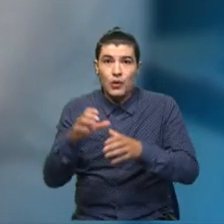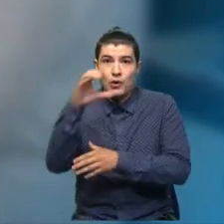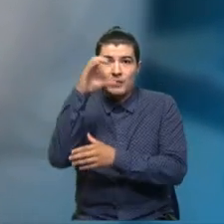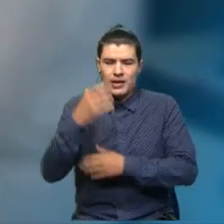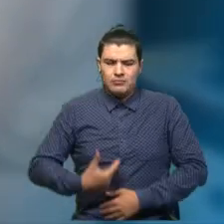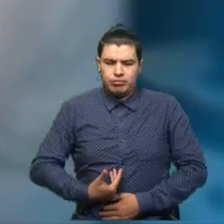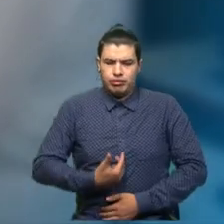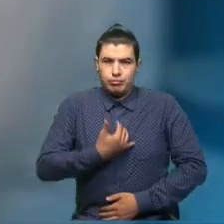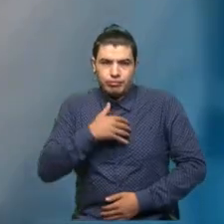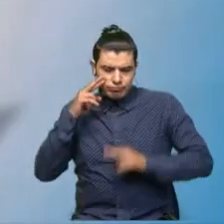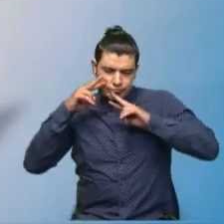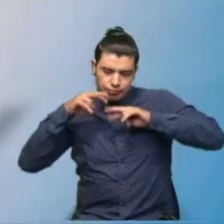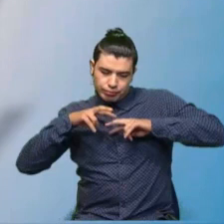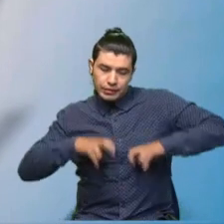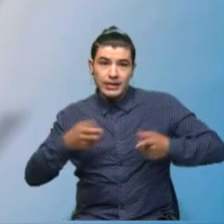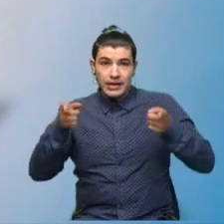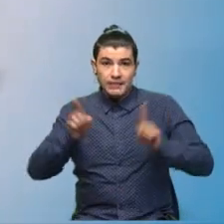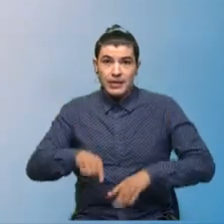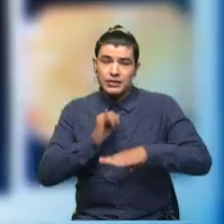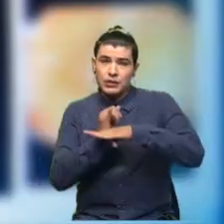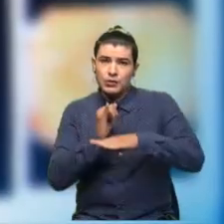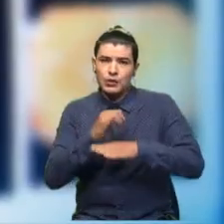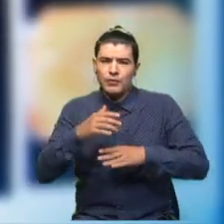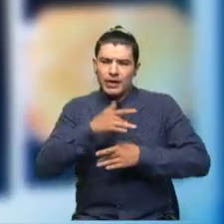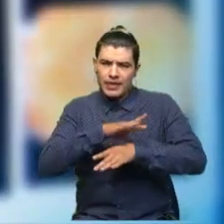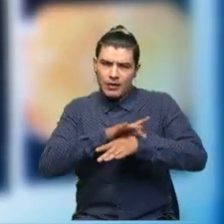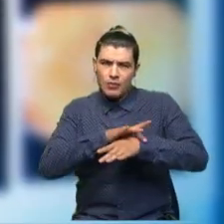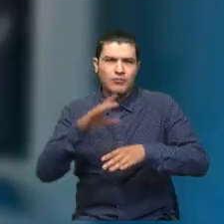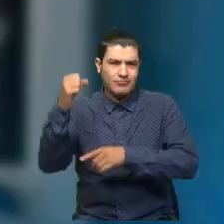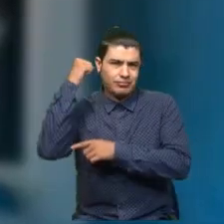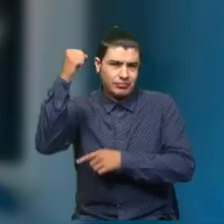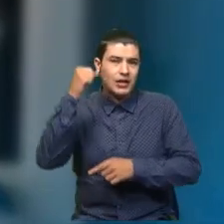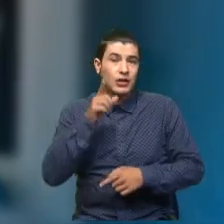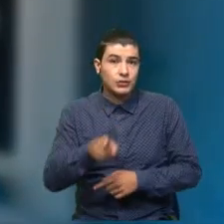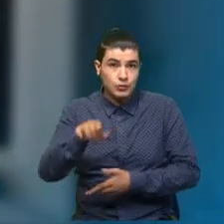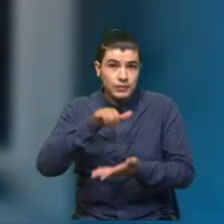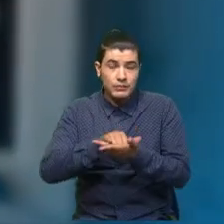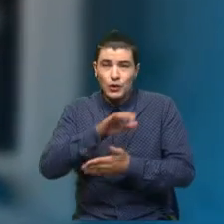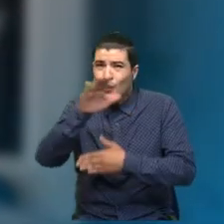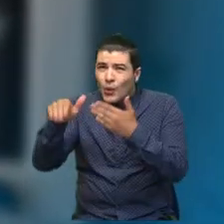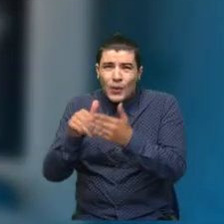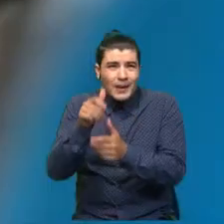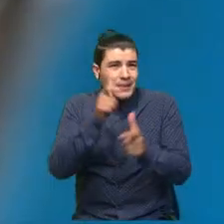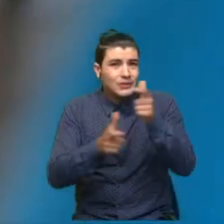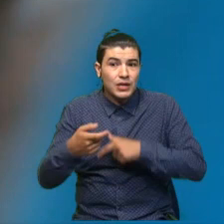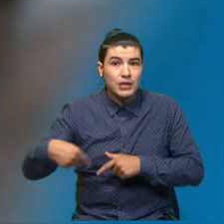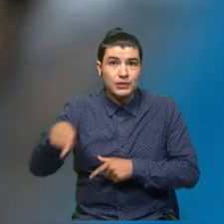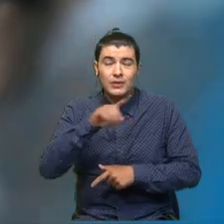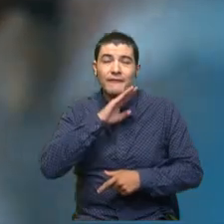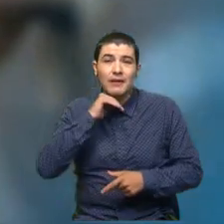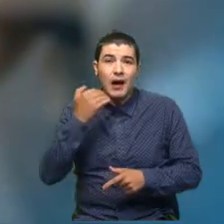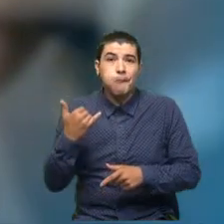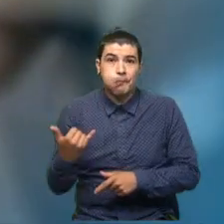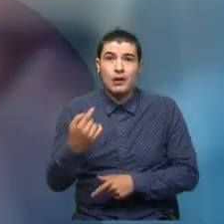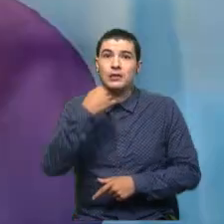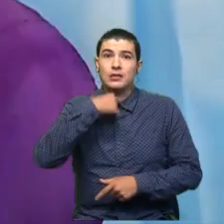de Investigación de la Universidad Nacional de Colombia, recomienda que toda persona infectada debe recibir tratamiento para esta bacteria.